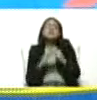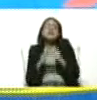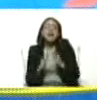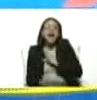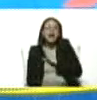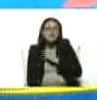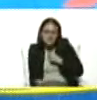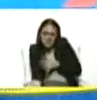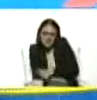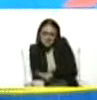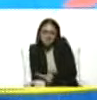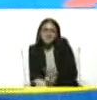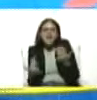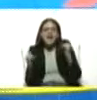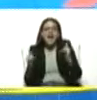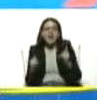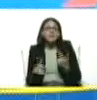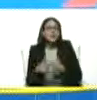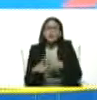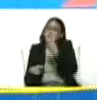Y entonces me dejan solo.